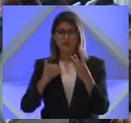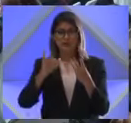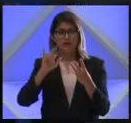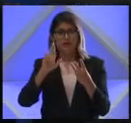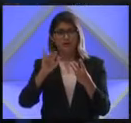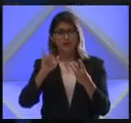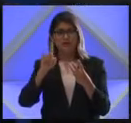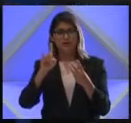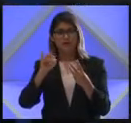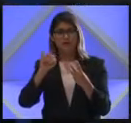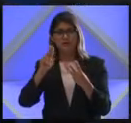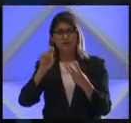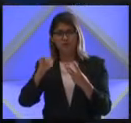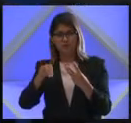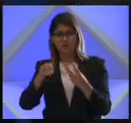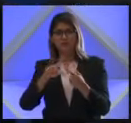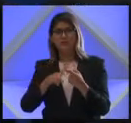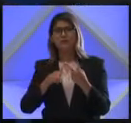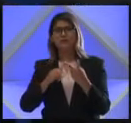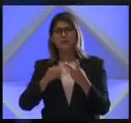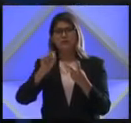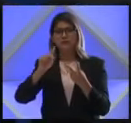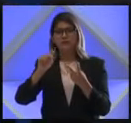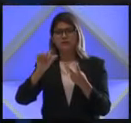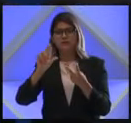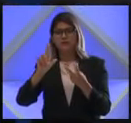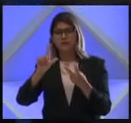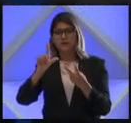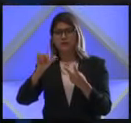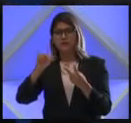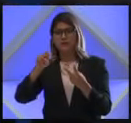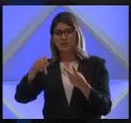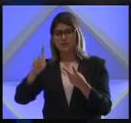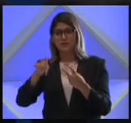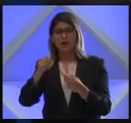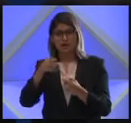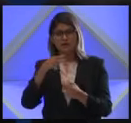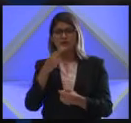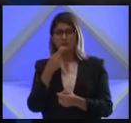starling entonces sí que sí que se usa